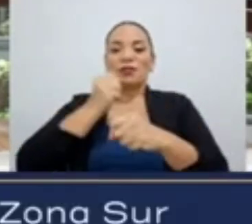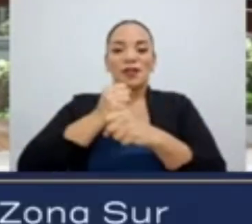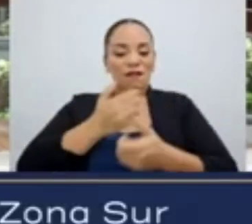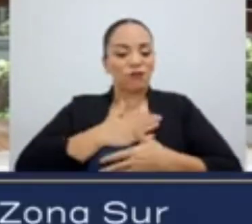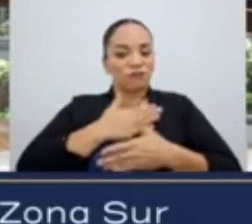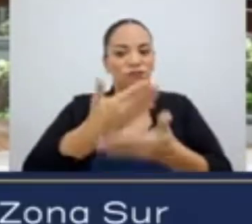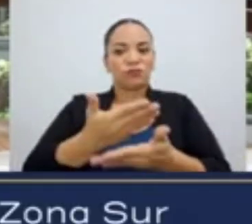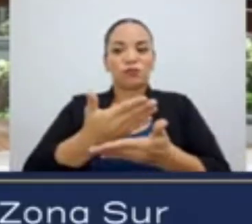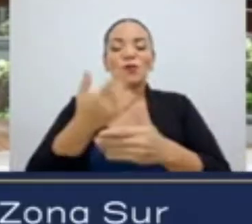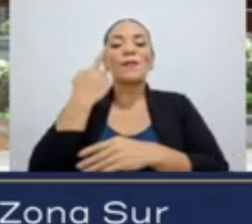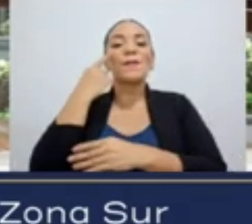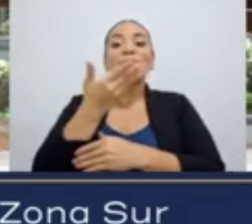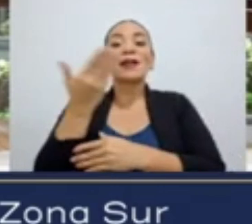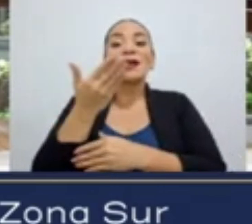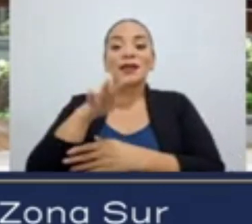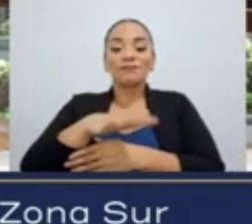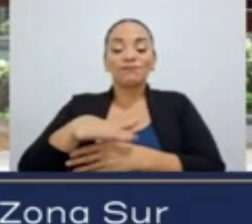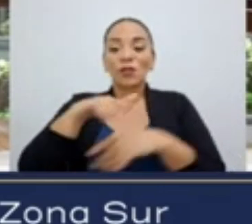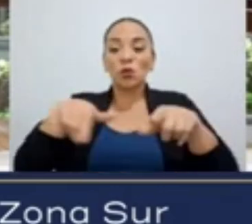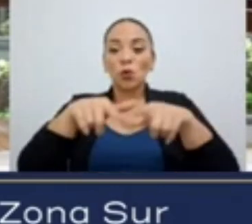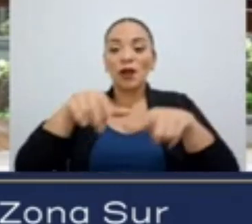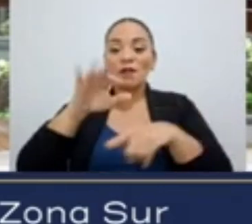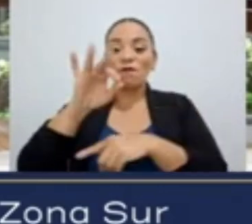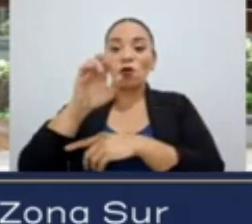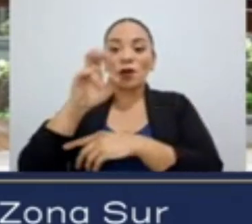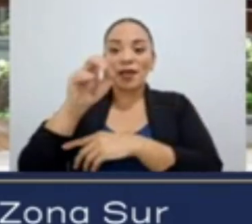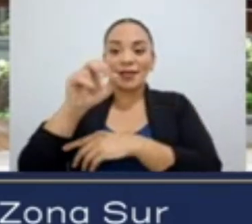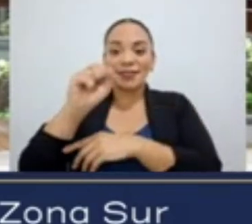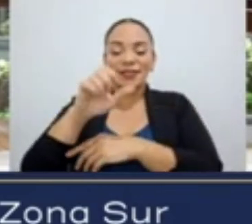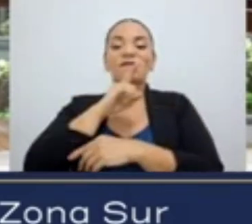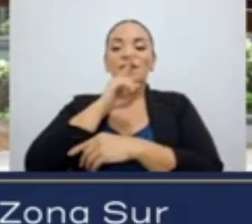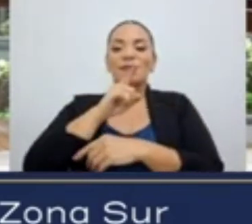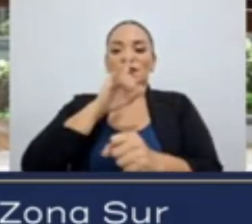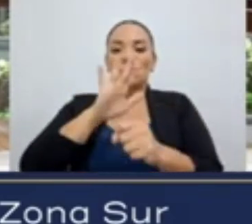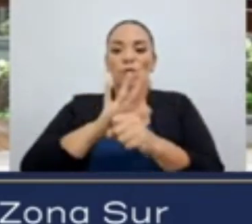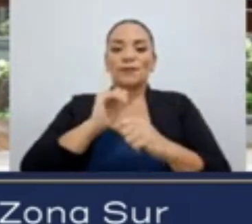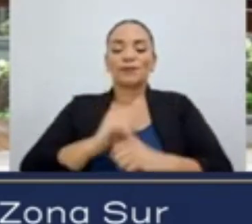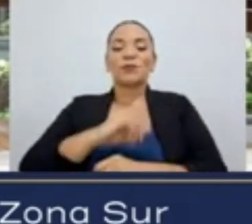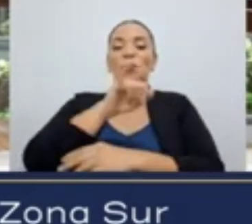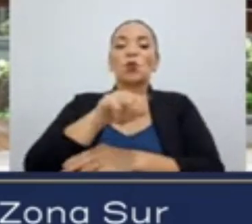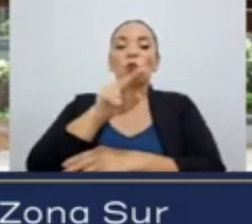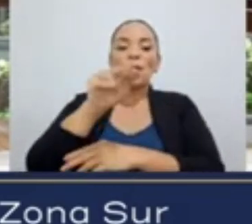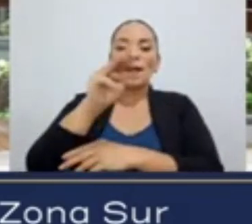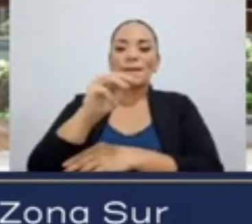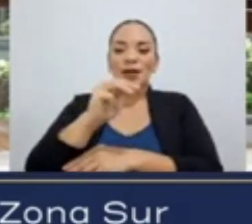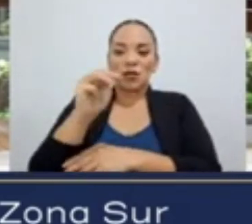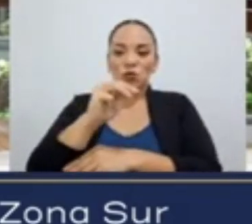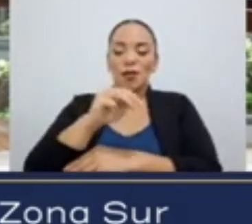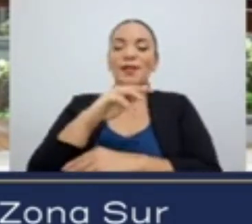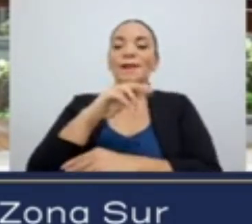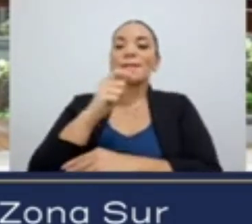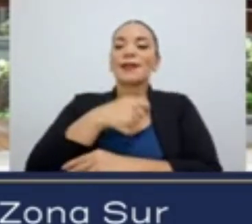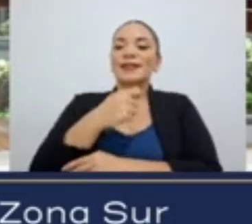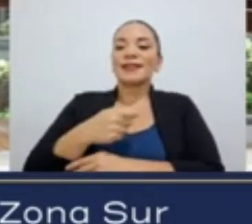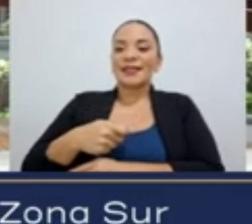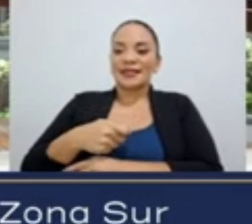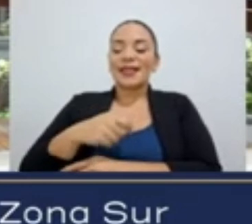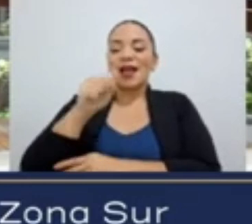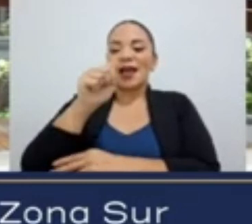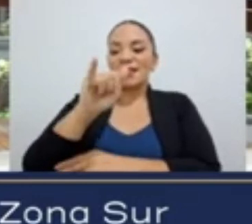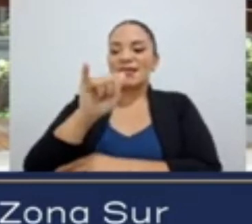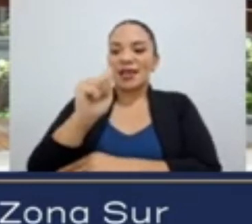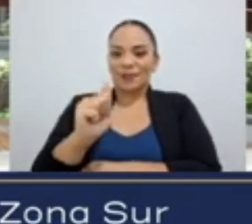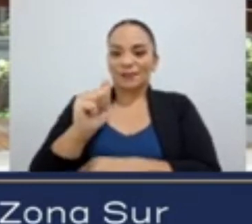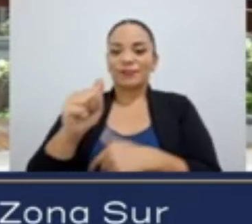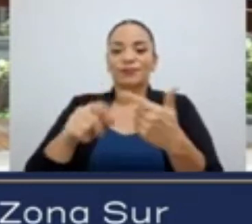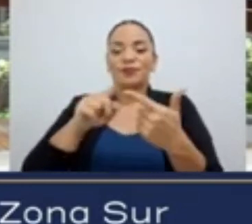el complejo forense sea una realidad. El señor Juan Manuel Quesada, presidente ejecutivo del AIA, el